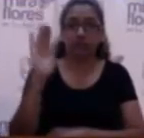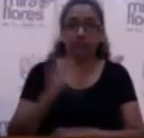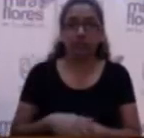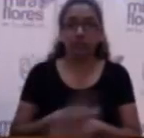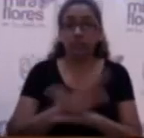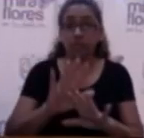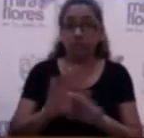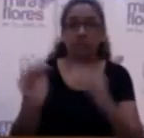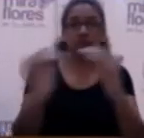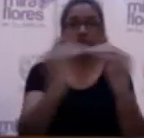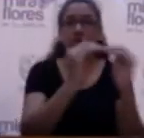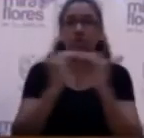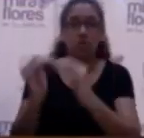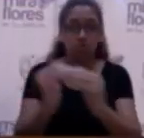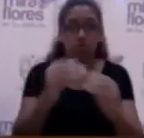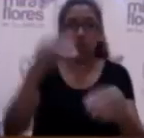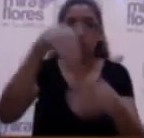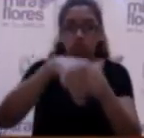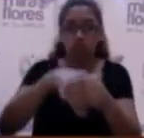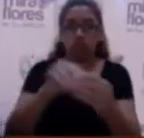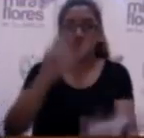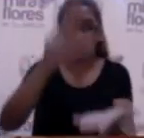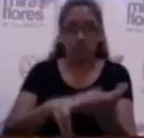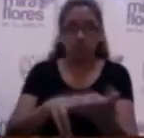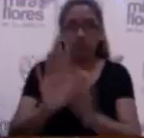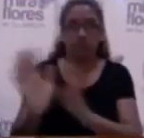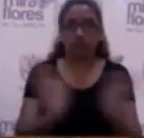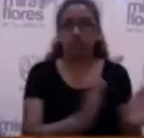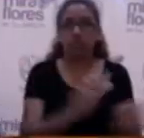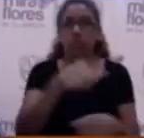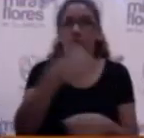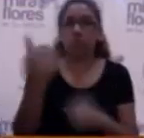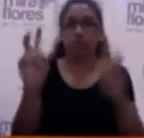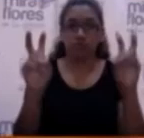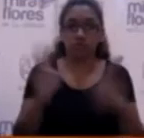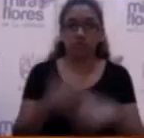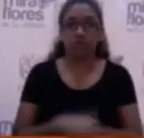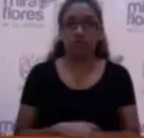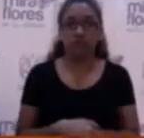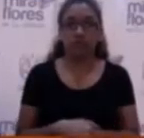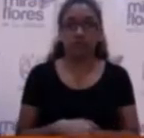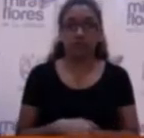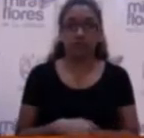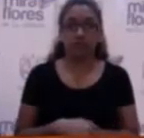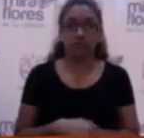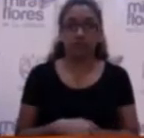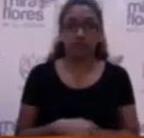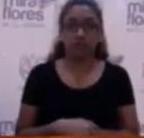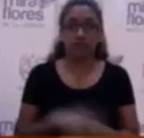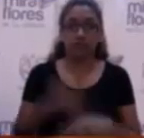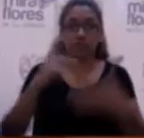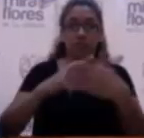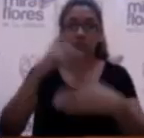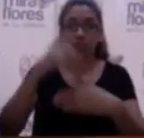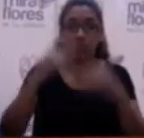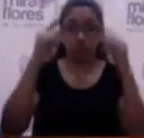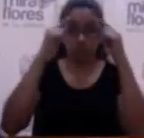señal de conformidad. Se aprueba por unanimidad de votos. Muchas gracias. Vamos al siguiente punto, por favor.